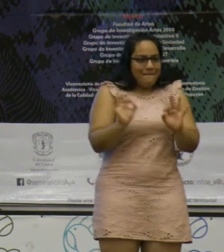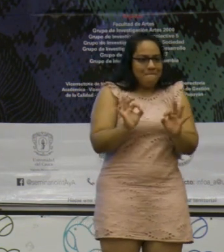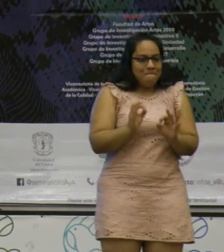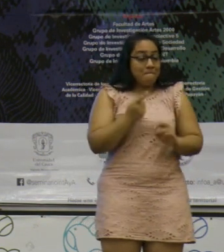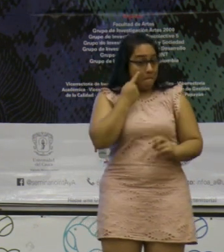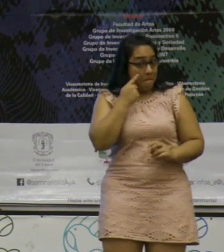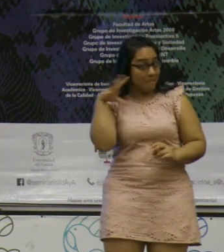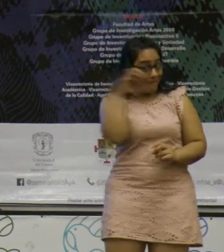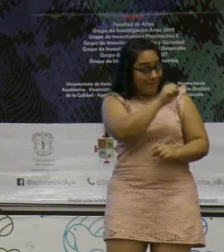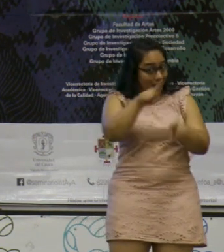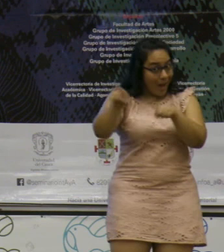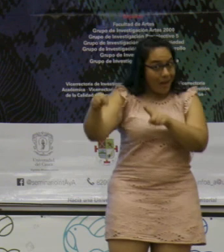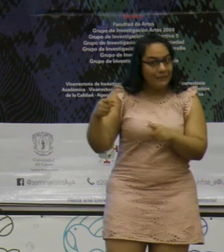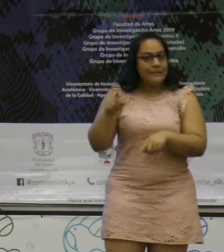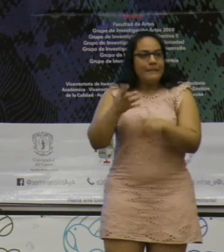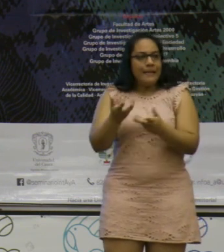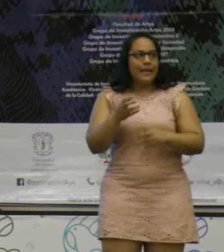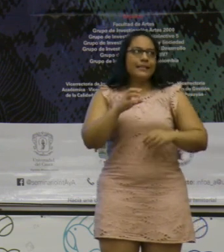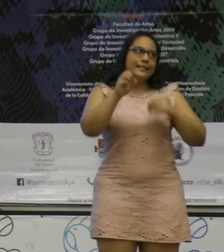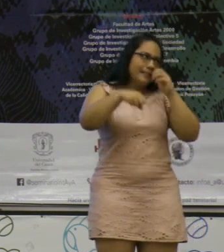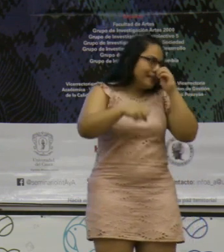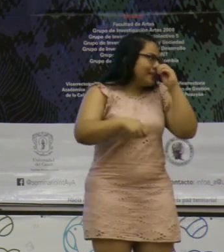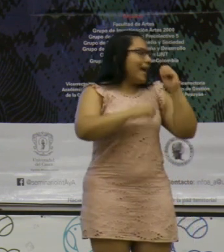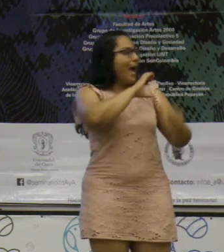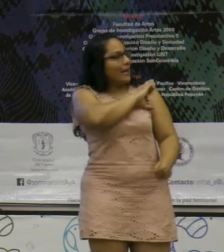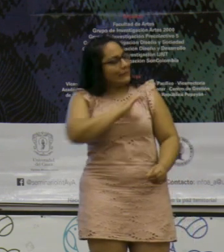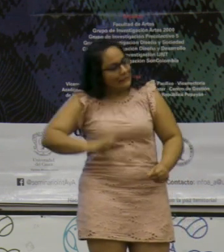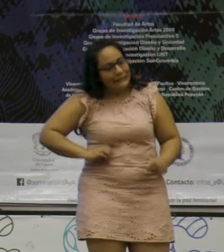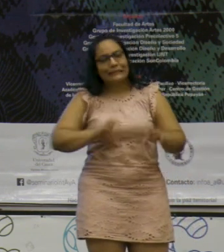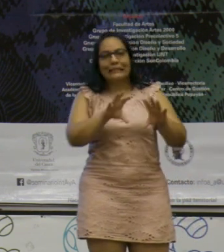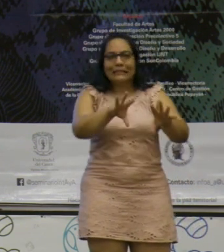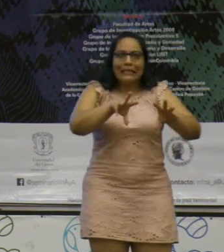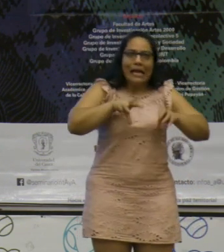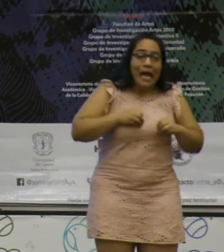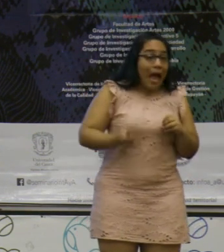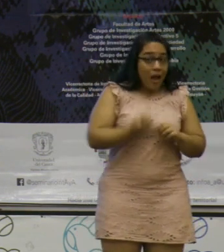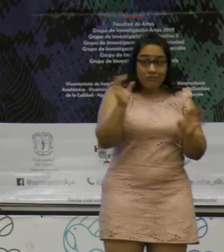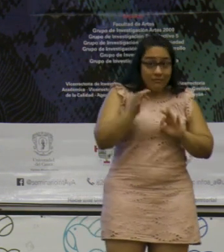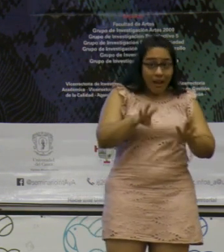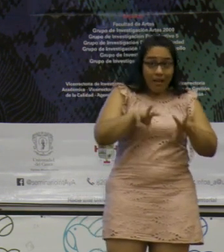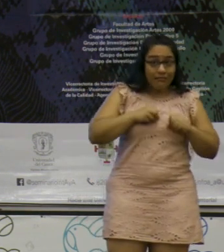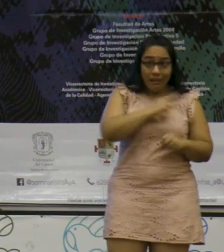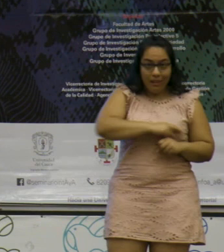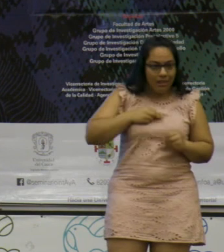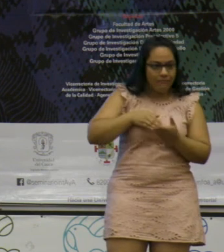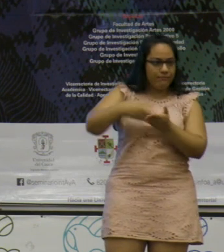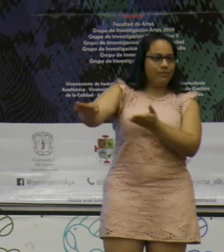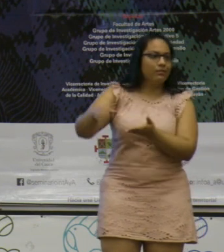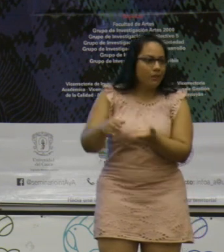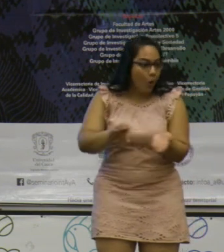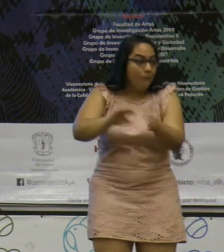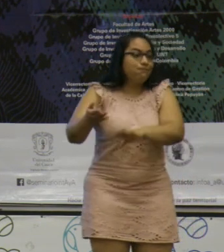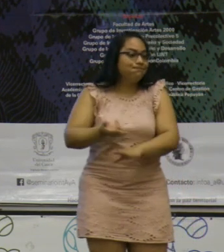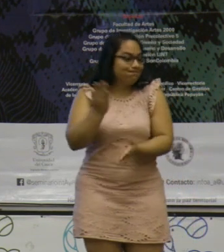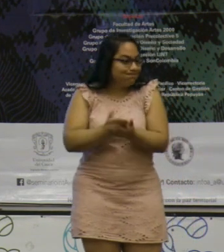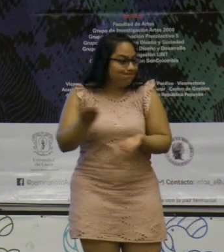cachan. O sea, muchos se tuvieron que declarar creyentes o contradecirse porque si no los fritaban, pero muchas de esas cosas las ilustraciones sí las